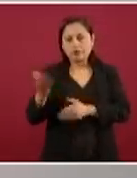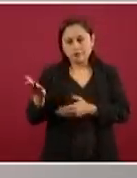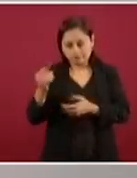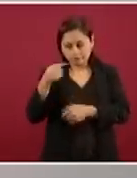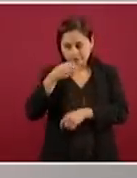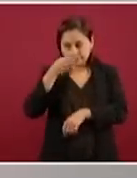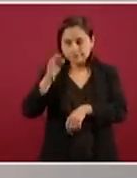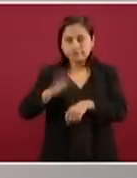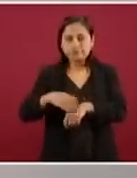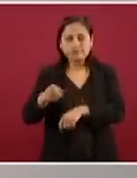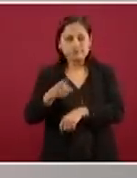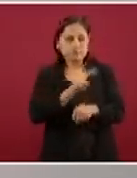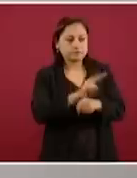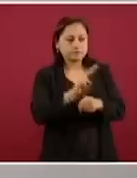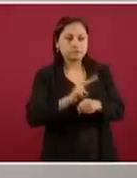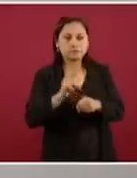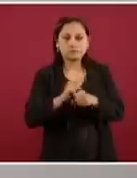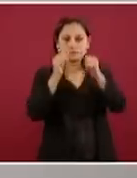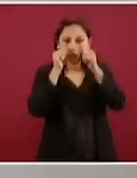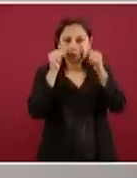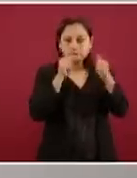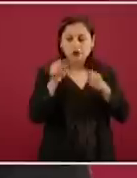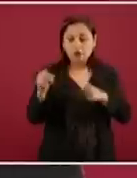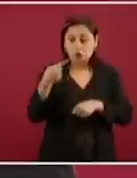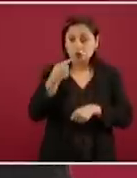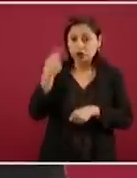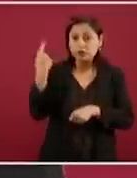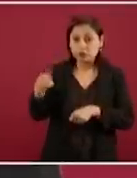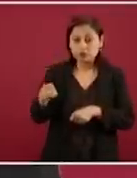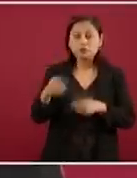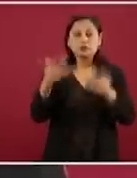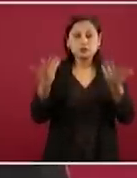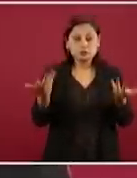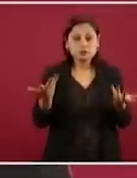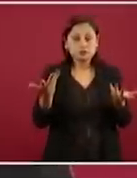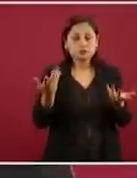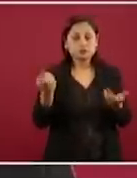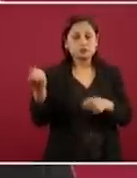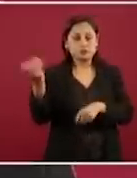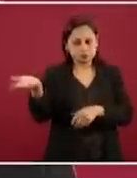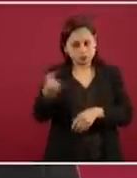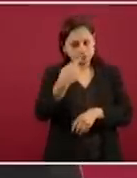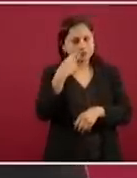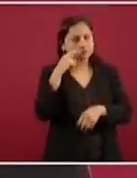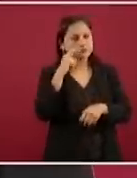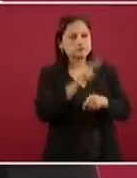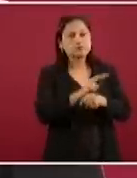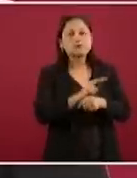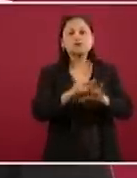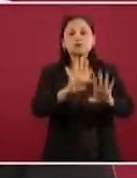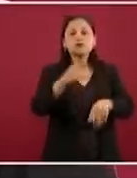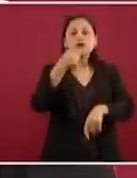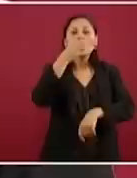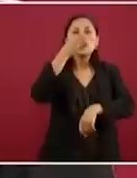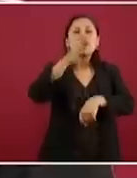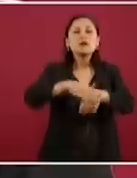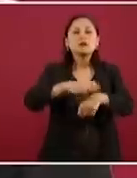tú denunciando. Y y aportarnos bien todos. Yo les comentaba que hace